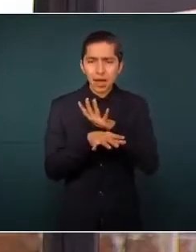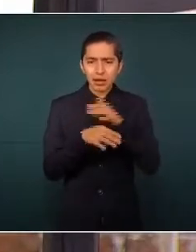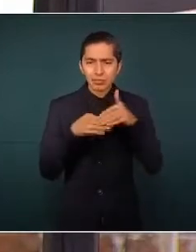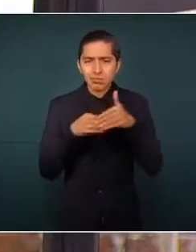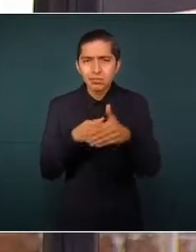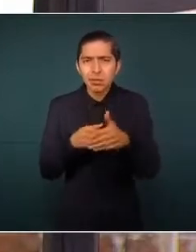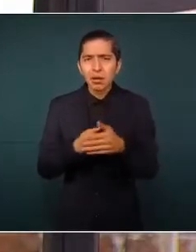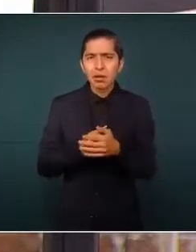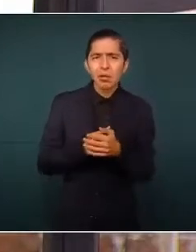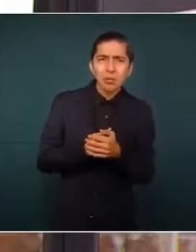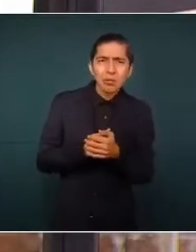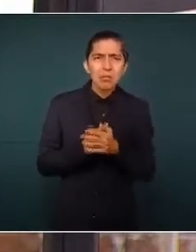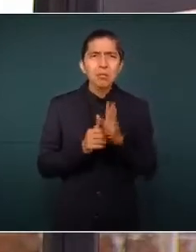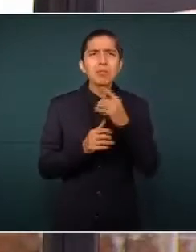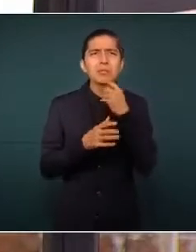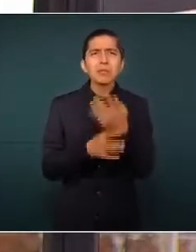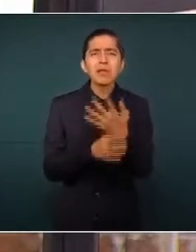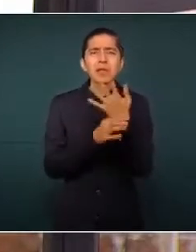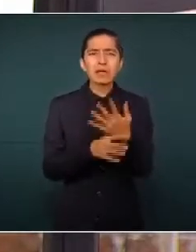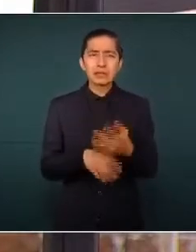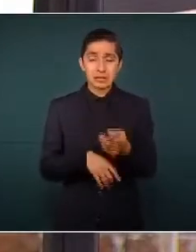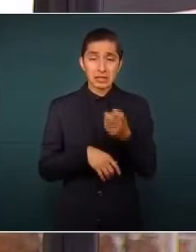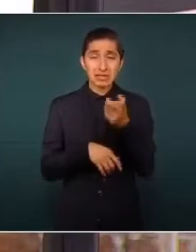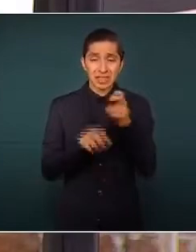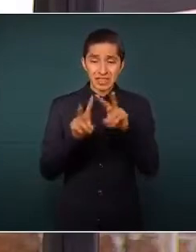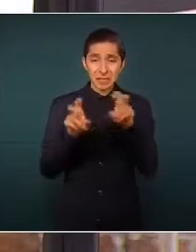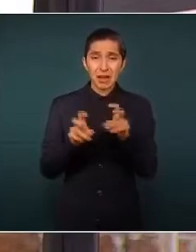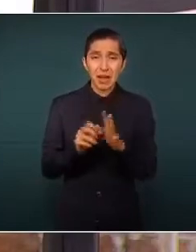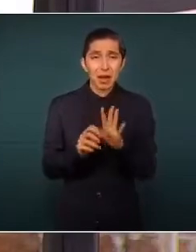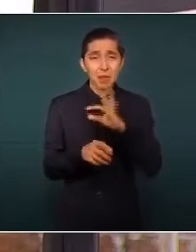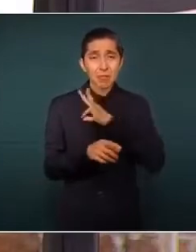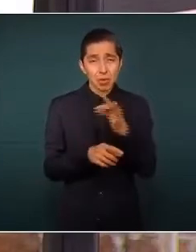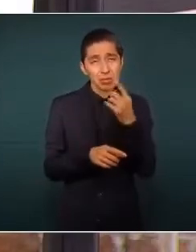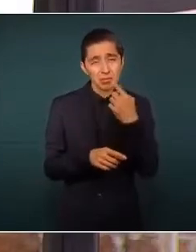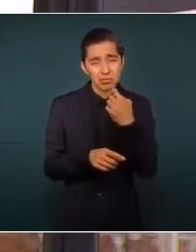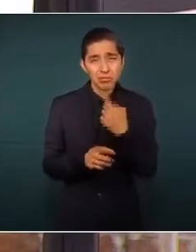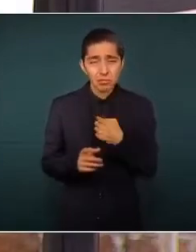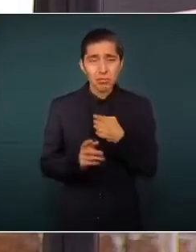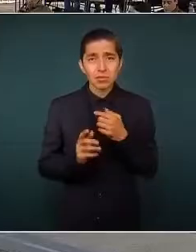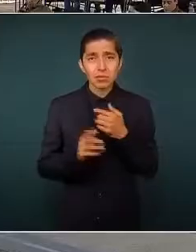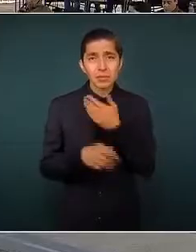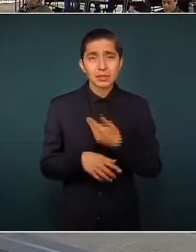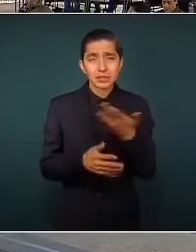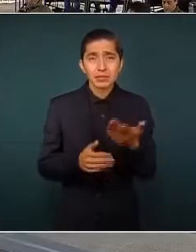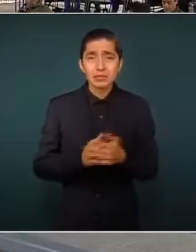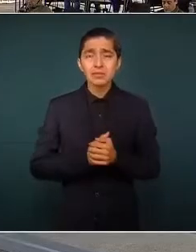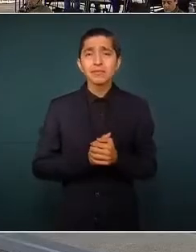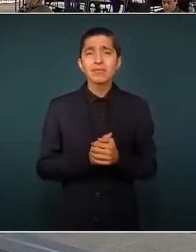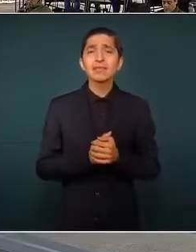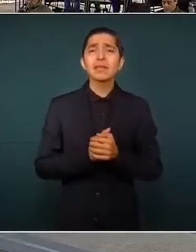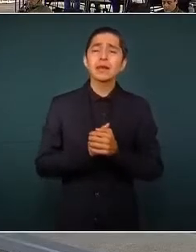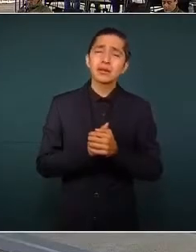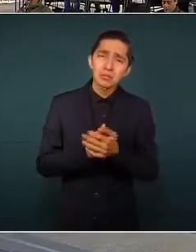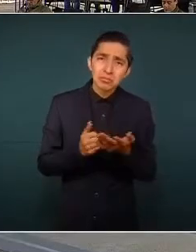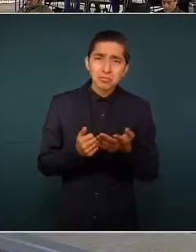esa incertidumbre que tienen respecto a este tema, si nos puede comentar, presidente. Bueno, que